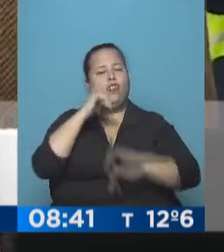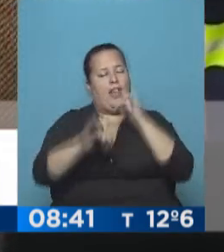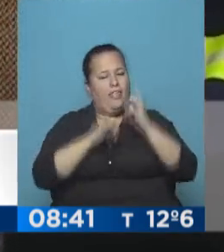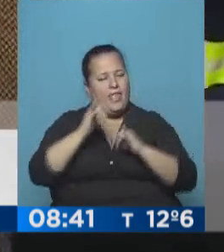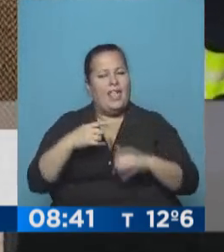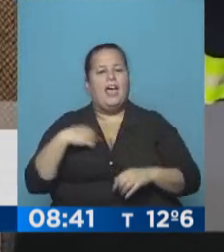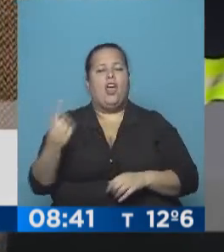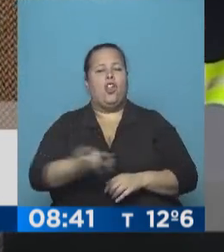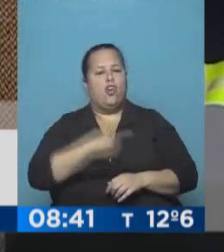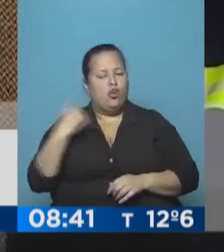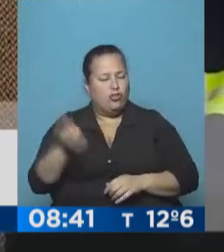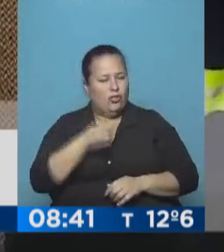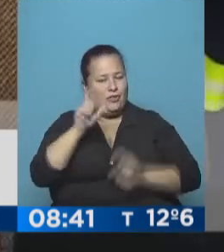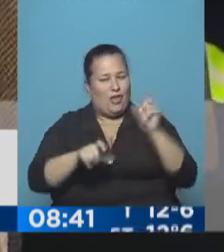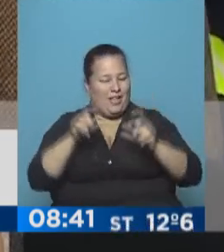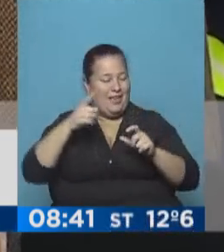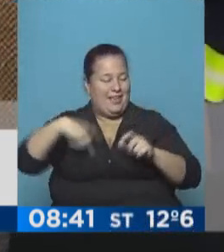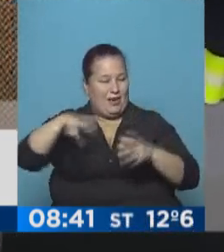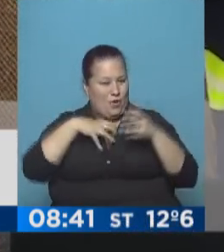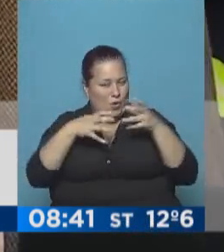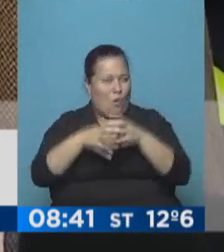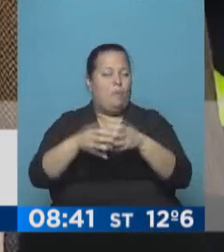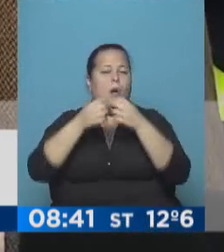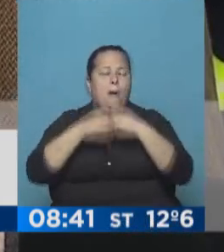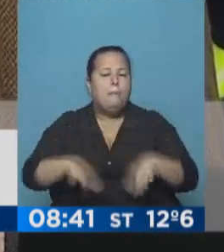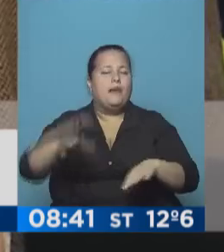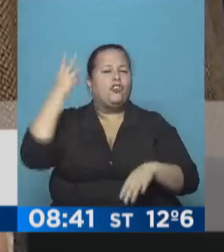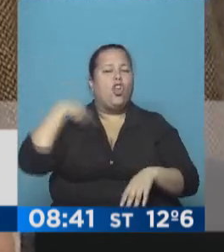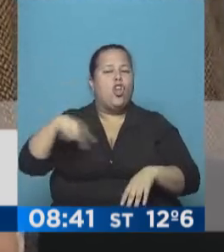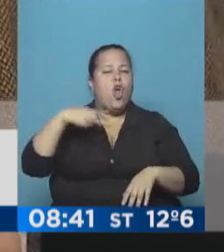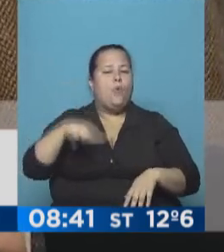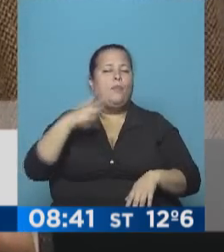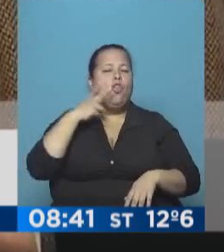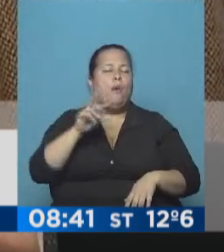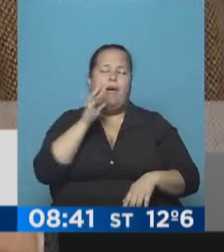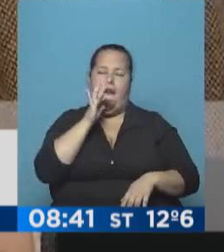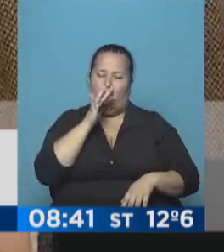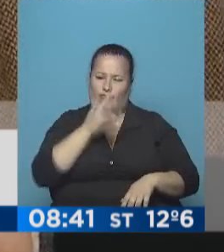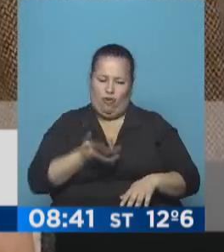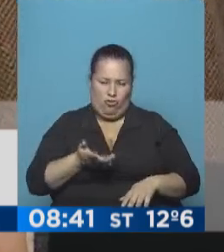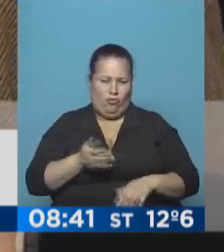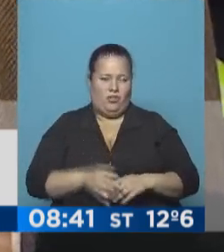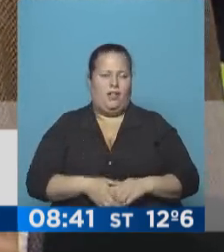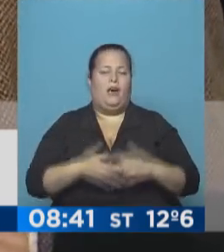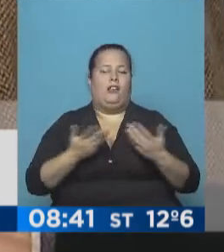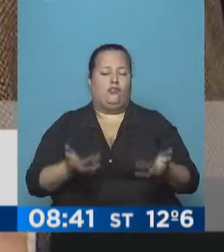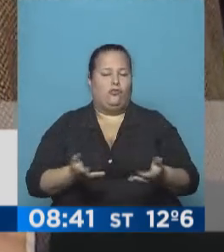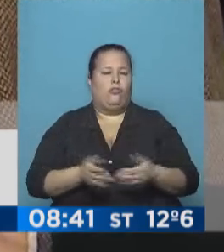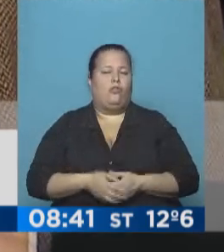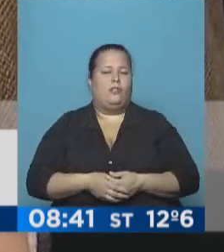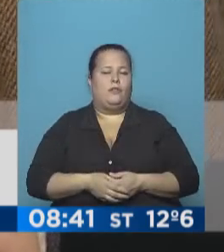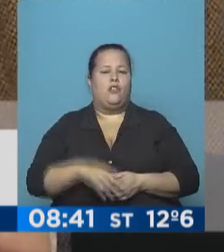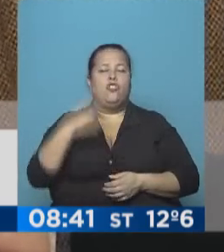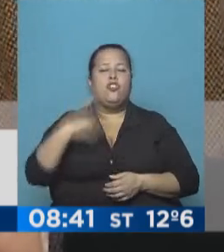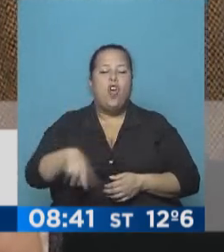que nosotros, todas estas gestiones fueron iniciadas en noviembre del 2014. Es decir,